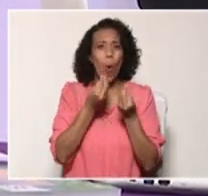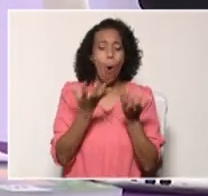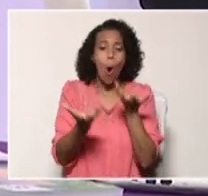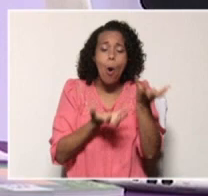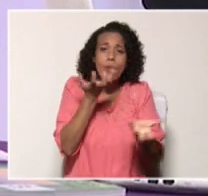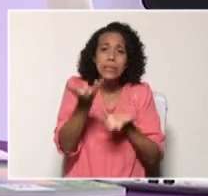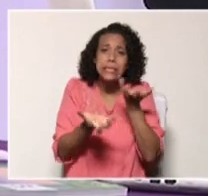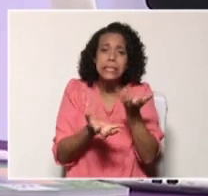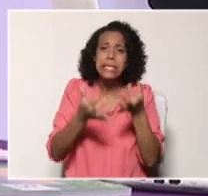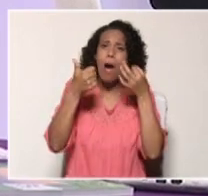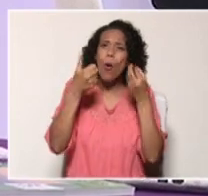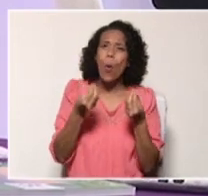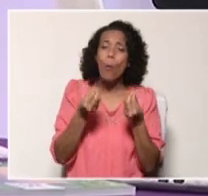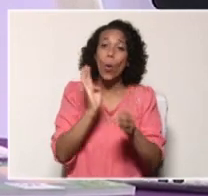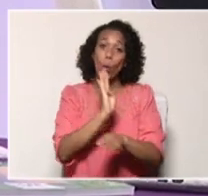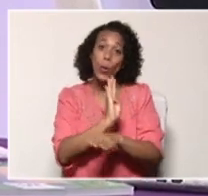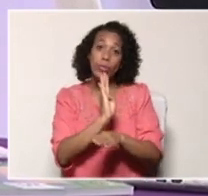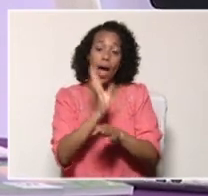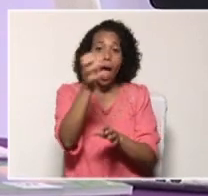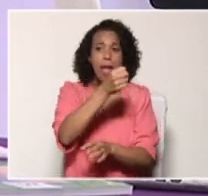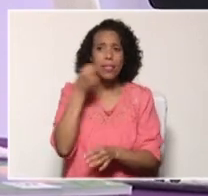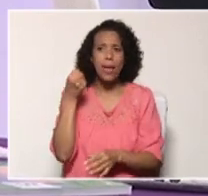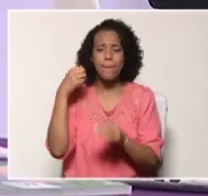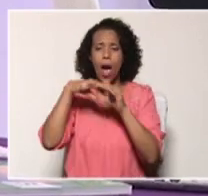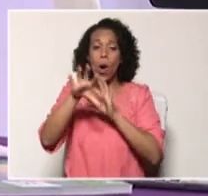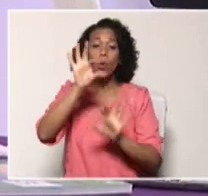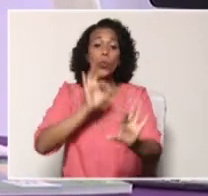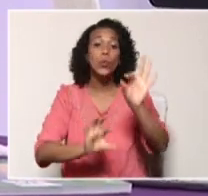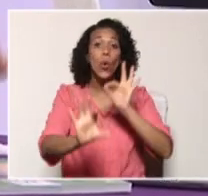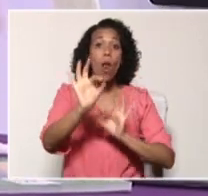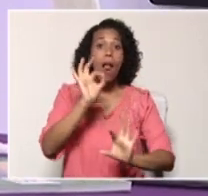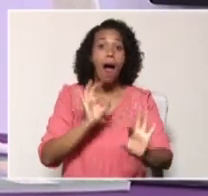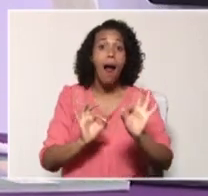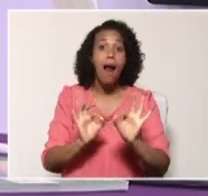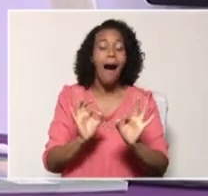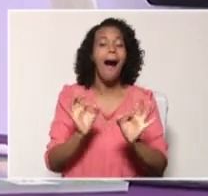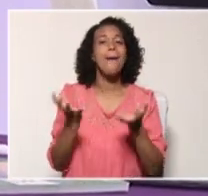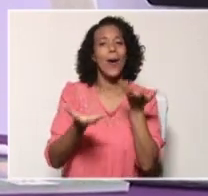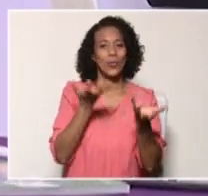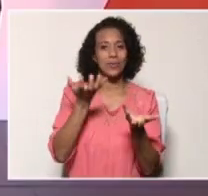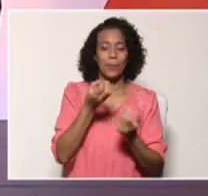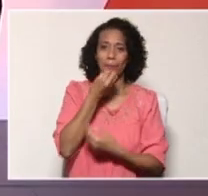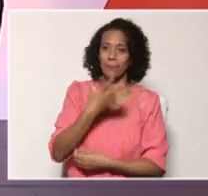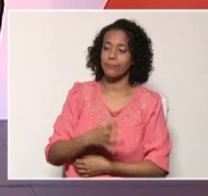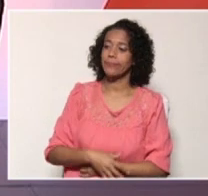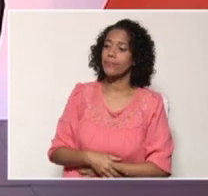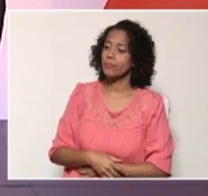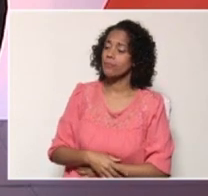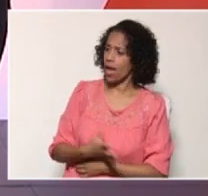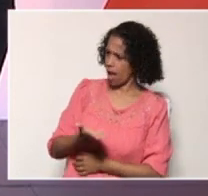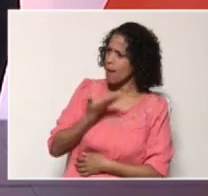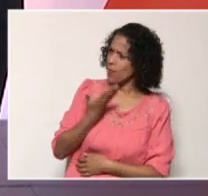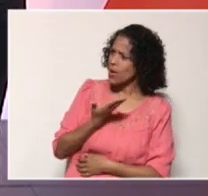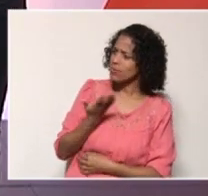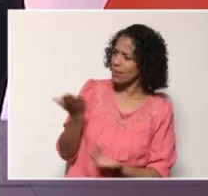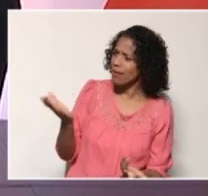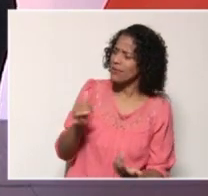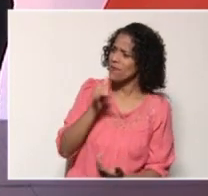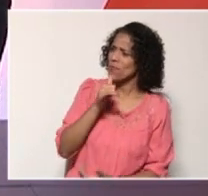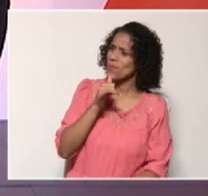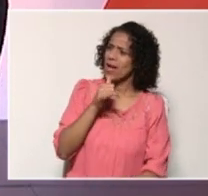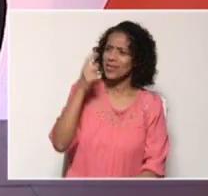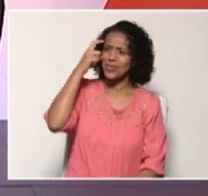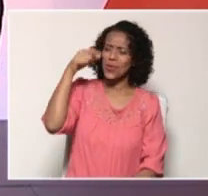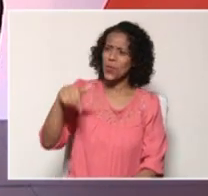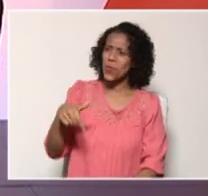preparar los alimentos, cómo conservarlos, cómo seleccionarlos para poder lograrlo. Importante información